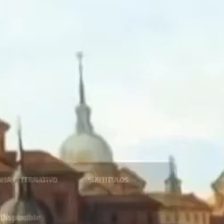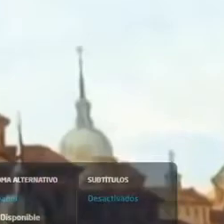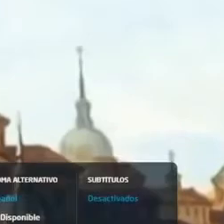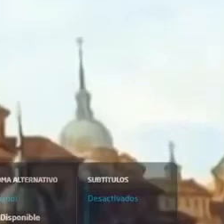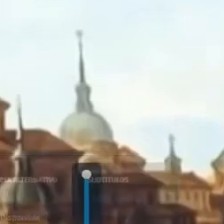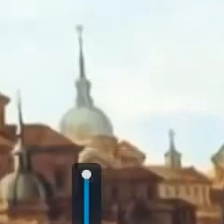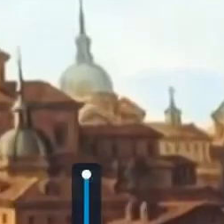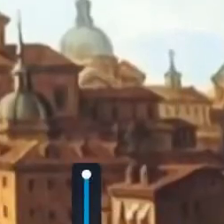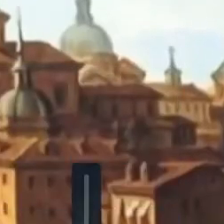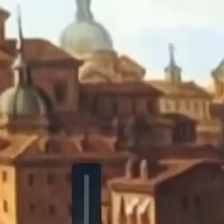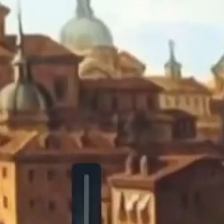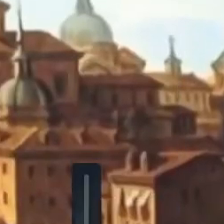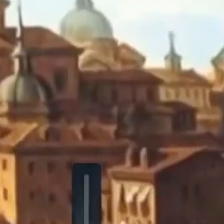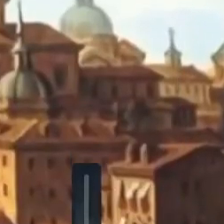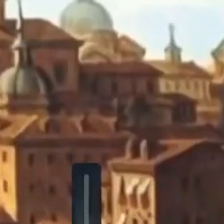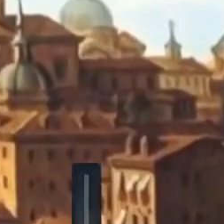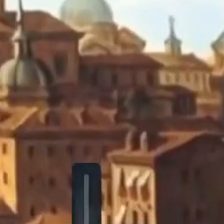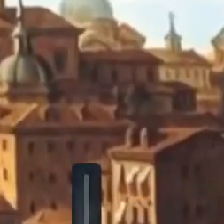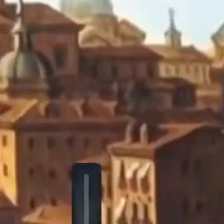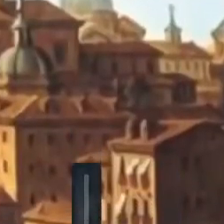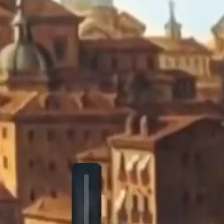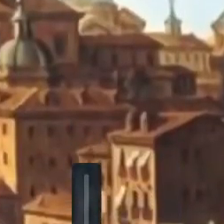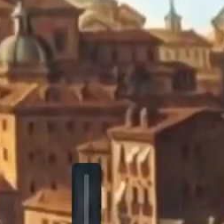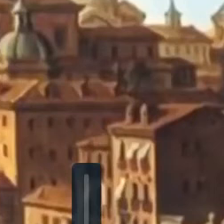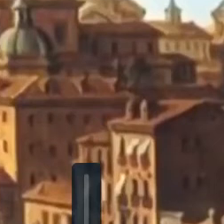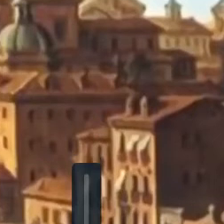Convalescencia. Desde tiempo